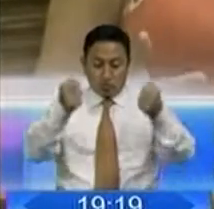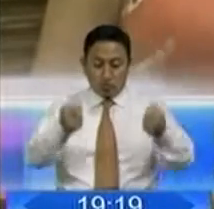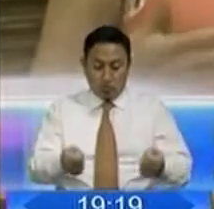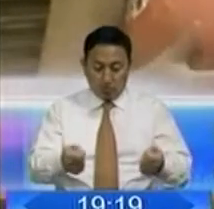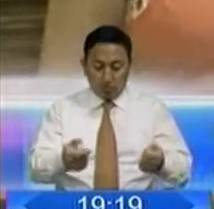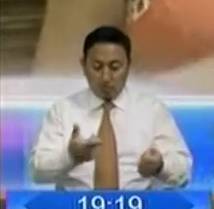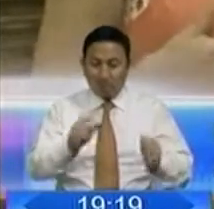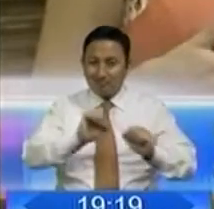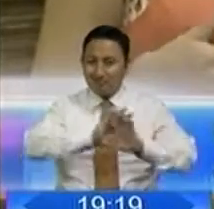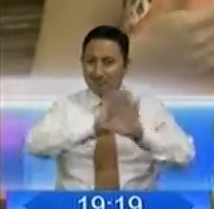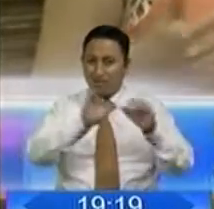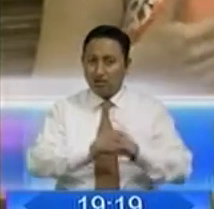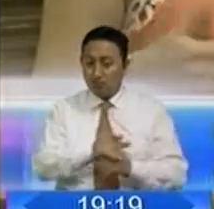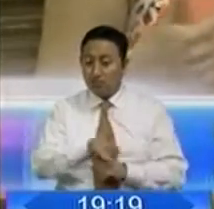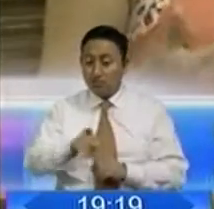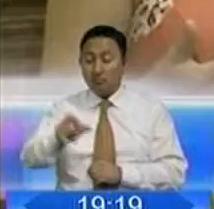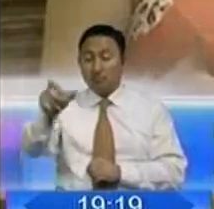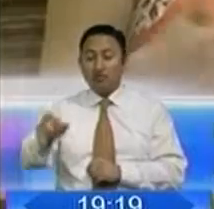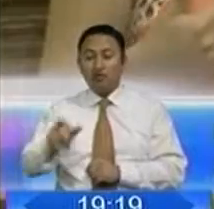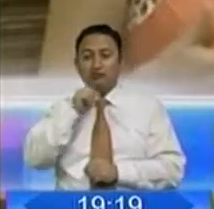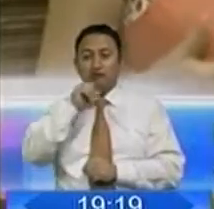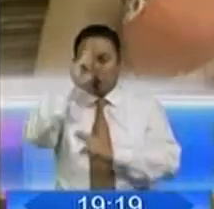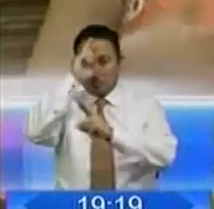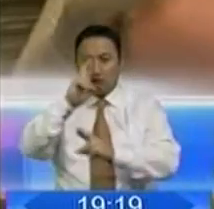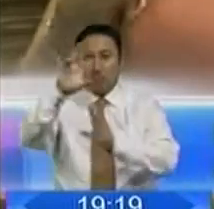claras ante la extralimitación